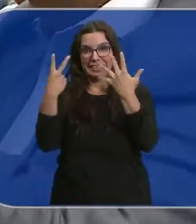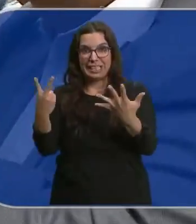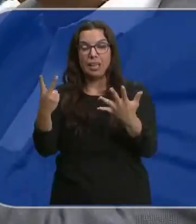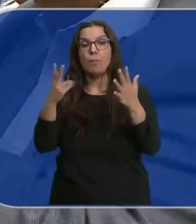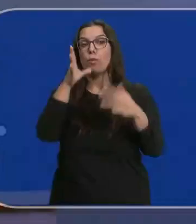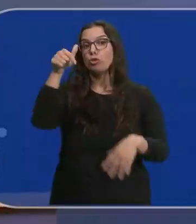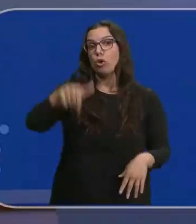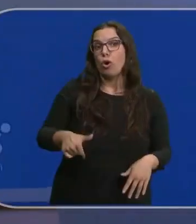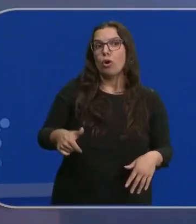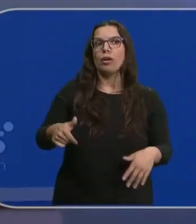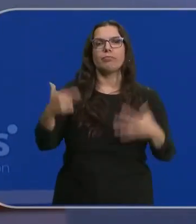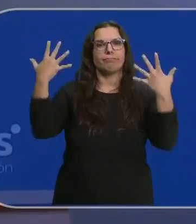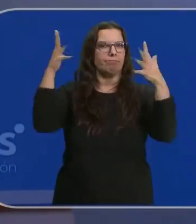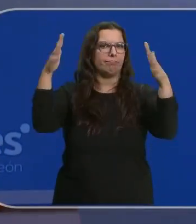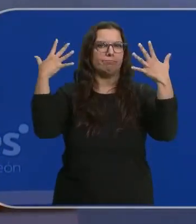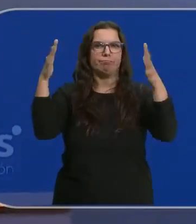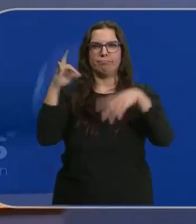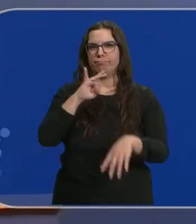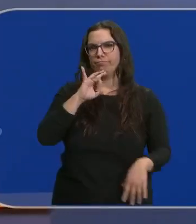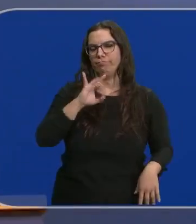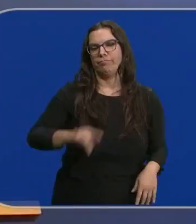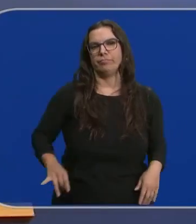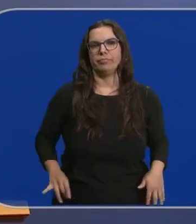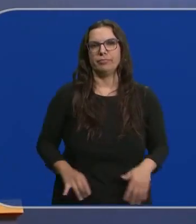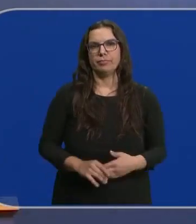fueran aplausos.